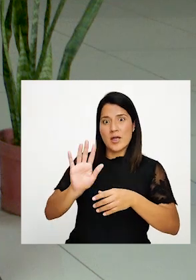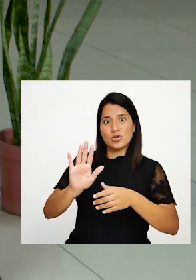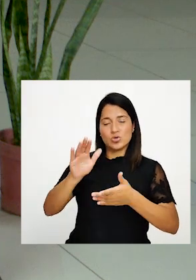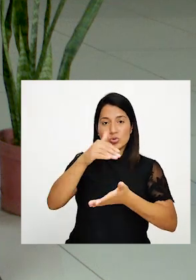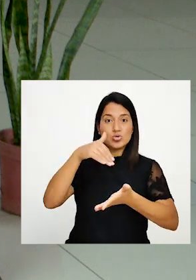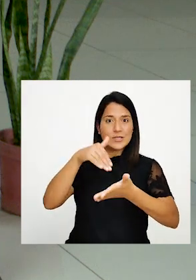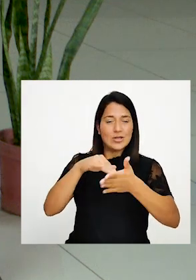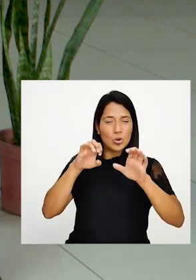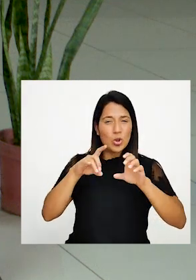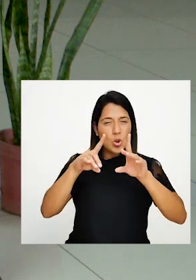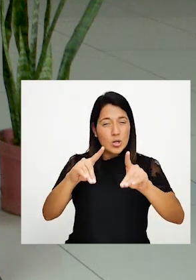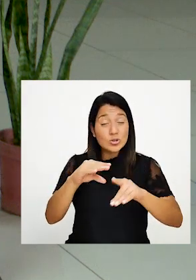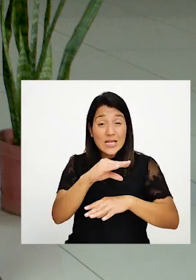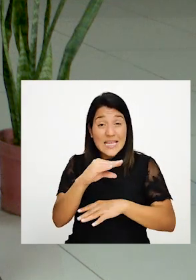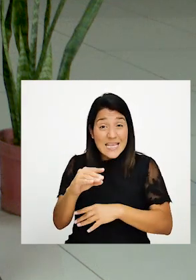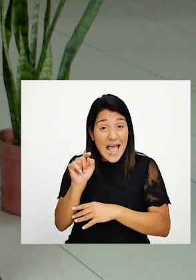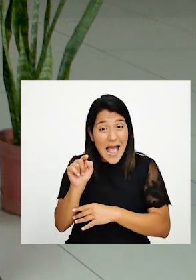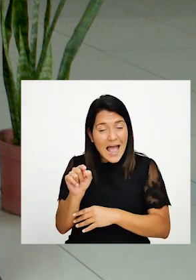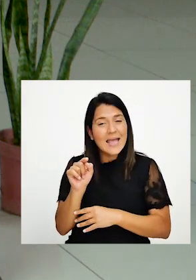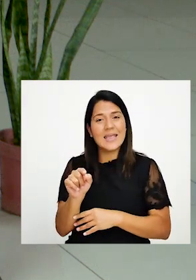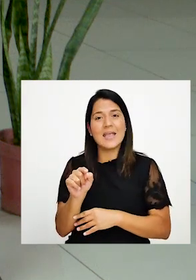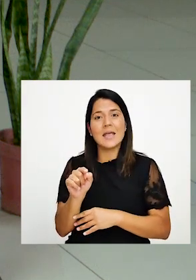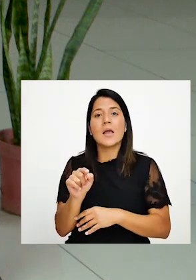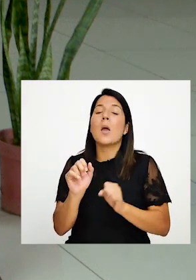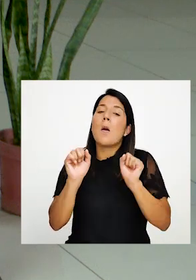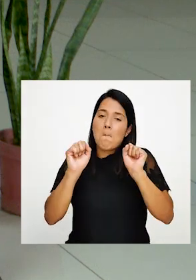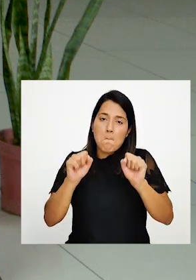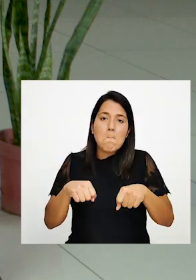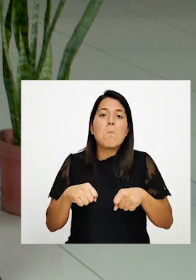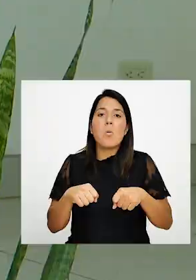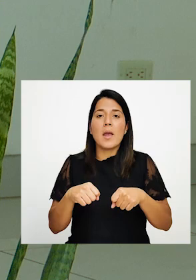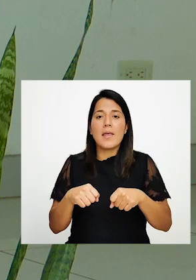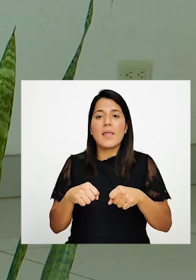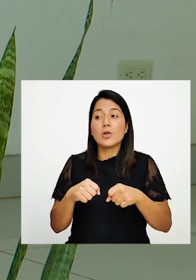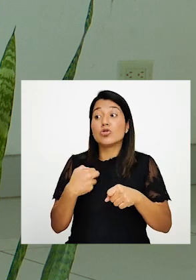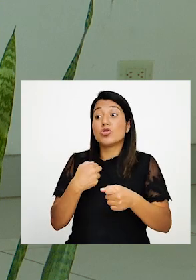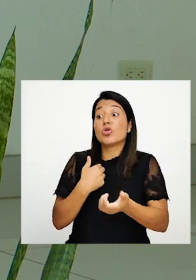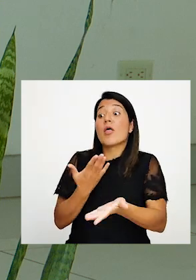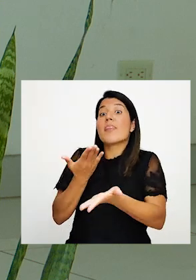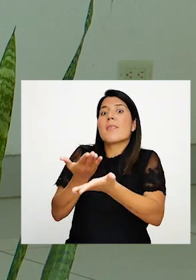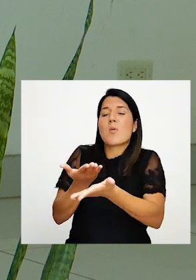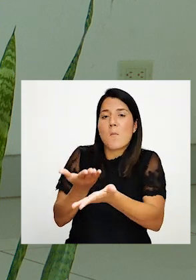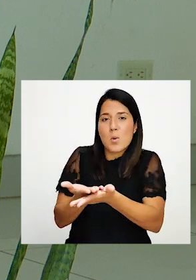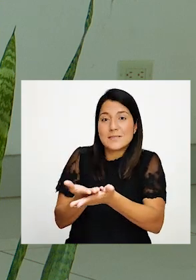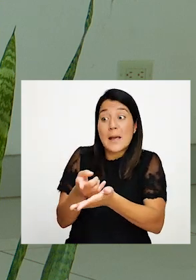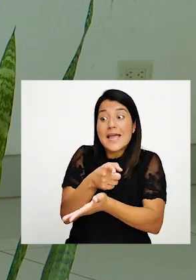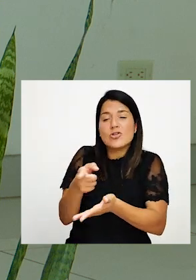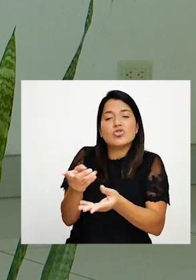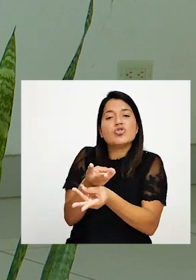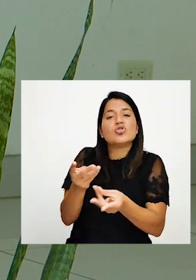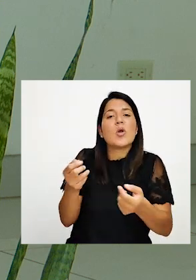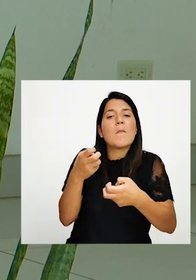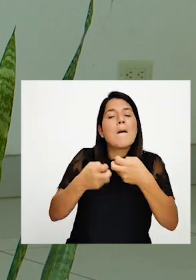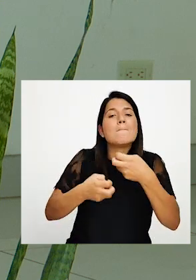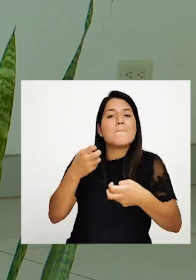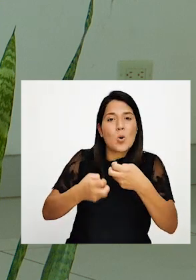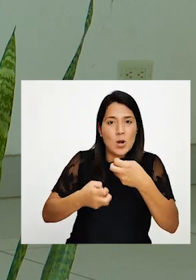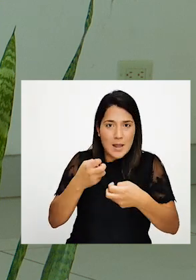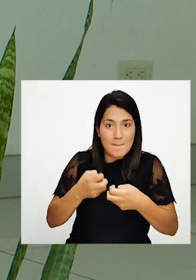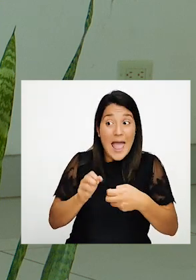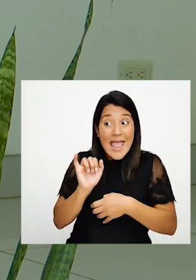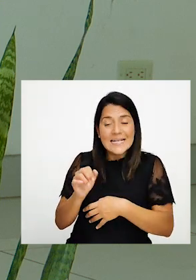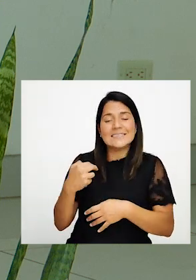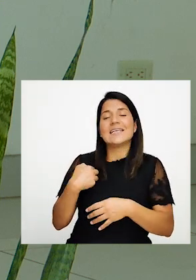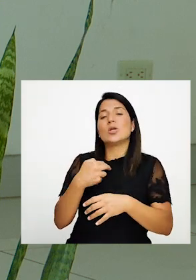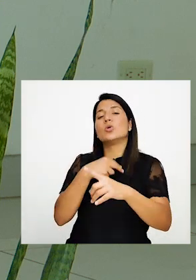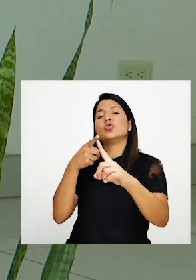educativo y que desde ahí salgan todas las propuestas para la resolución de problemas, que como lo dijo bien Roxana, es nuestro